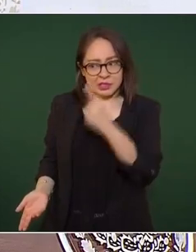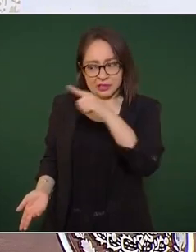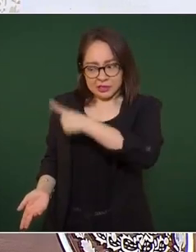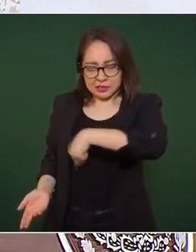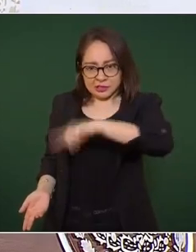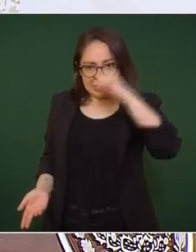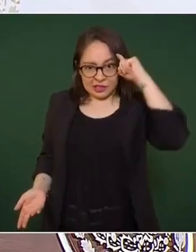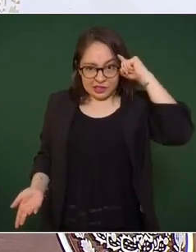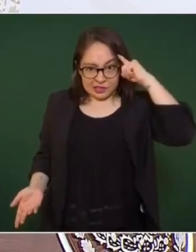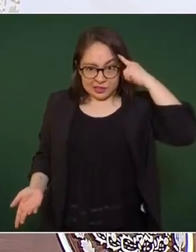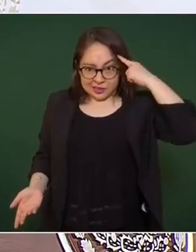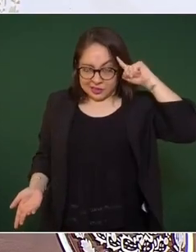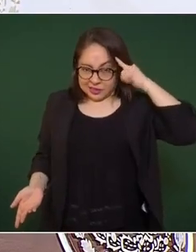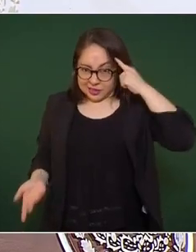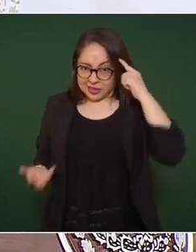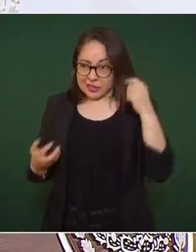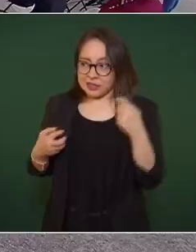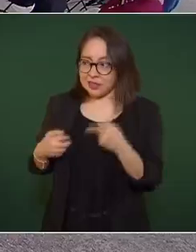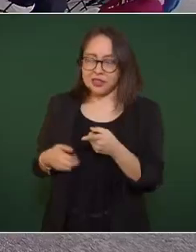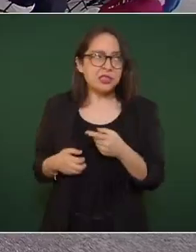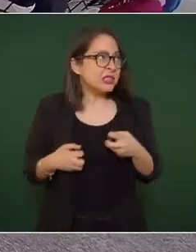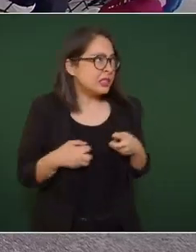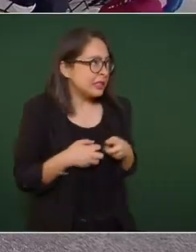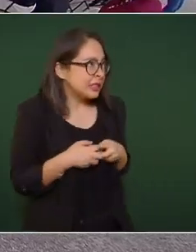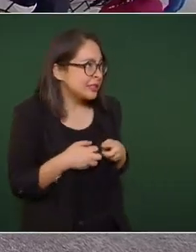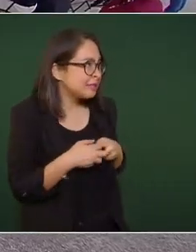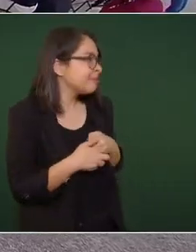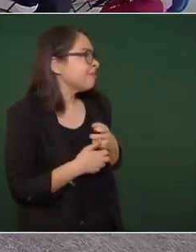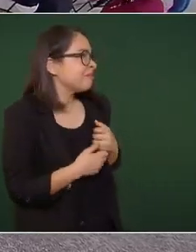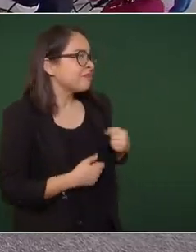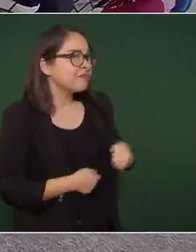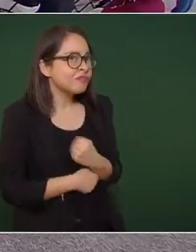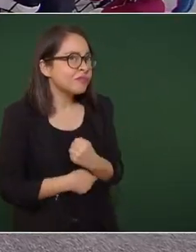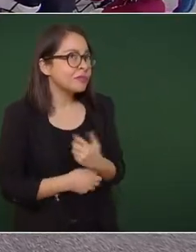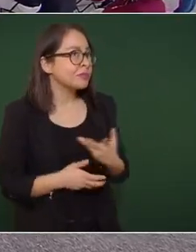enojados, nerviosos,